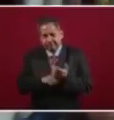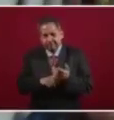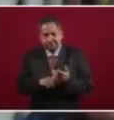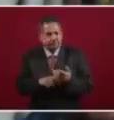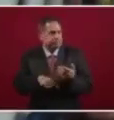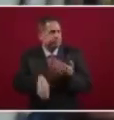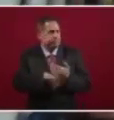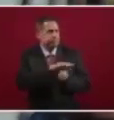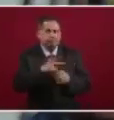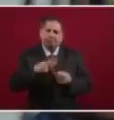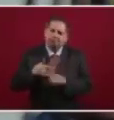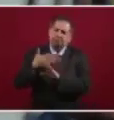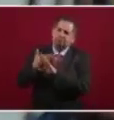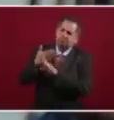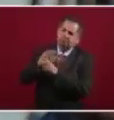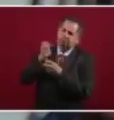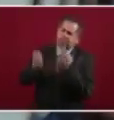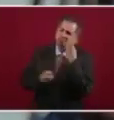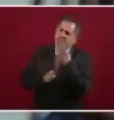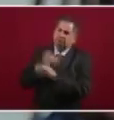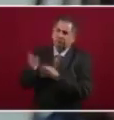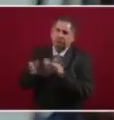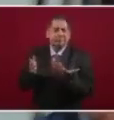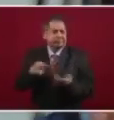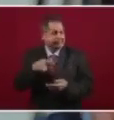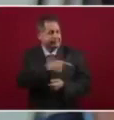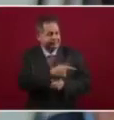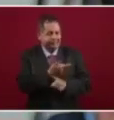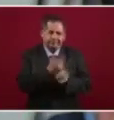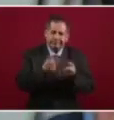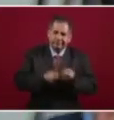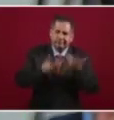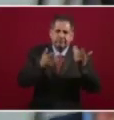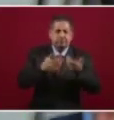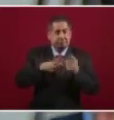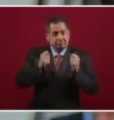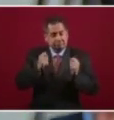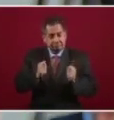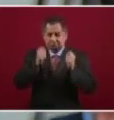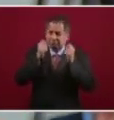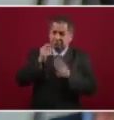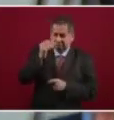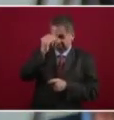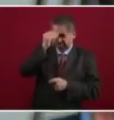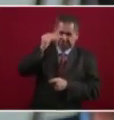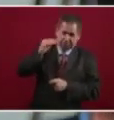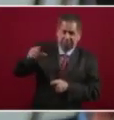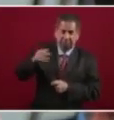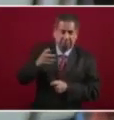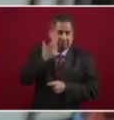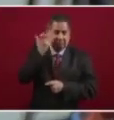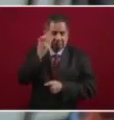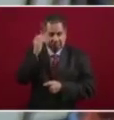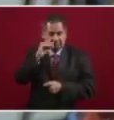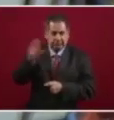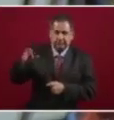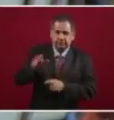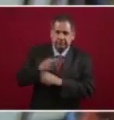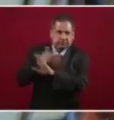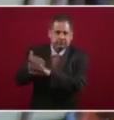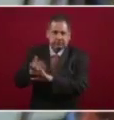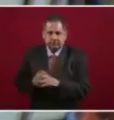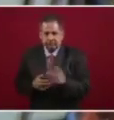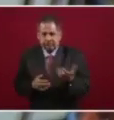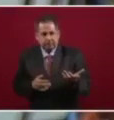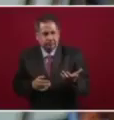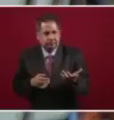golpistas? Digo, porque también la libertad a veces raya en el libertinaje. más cuando se trata de personas que